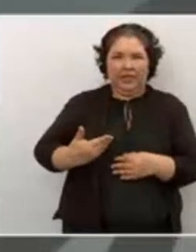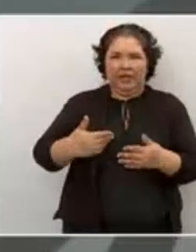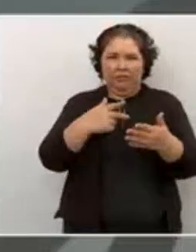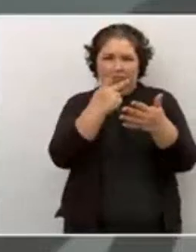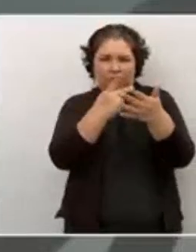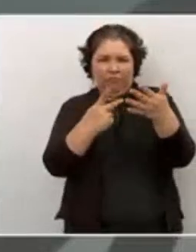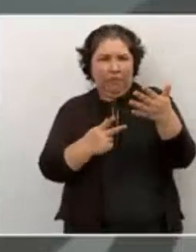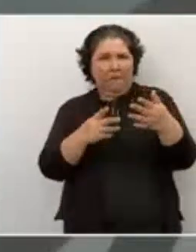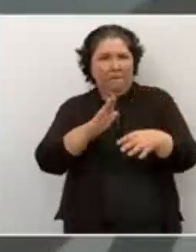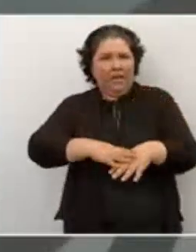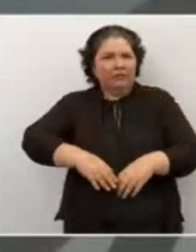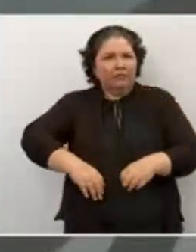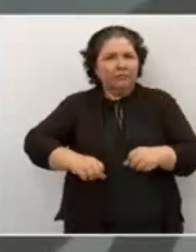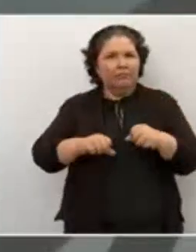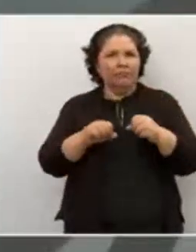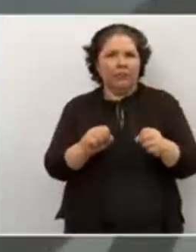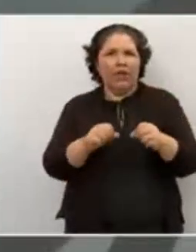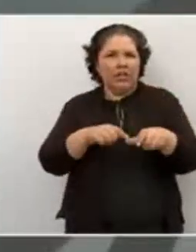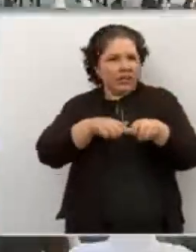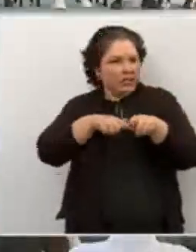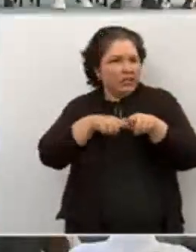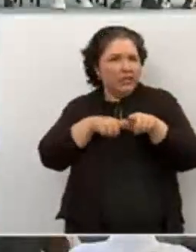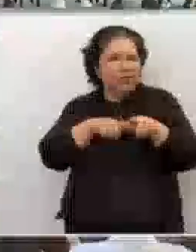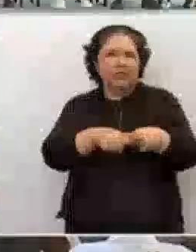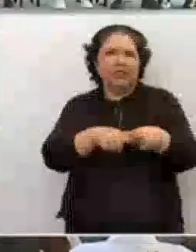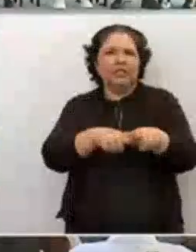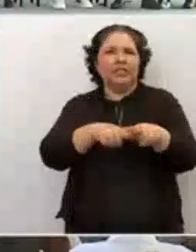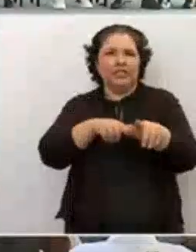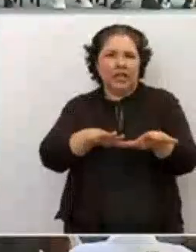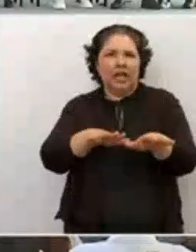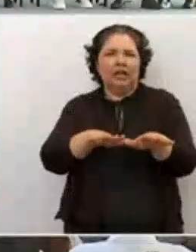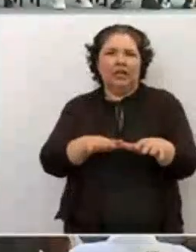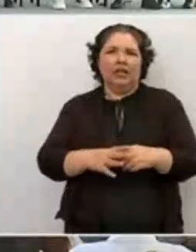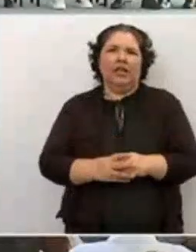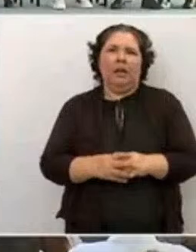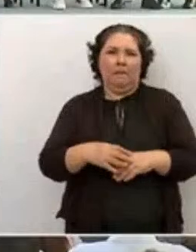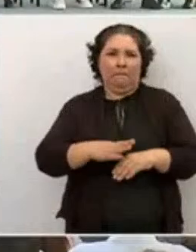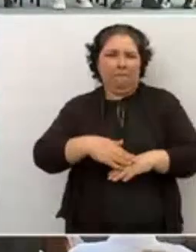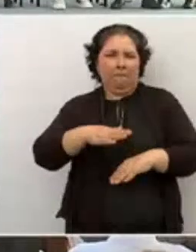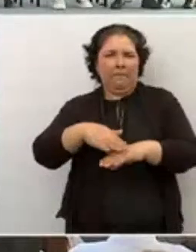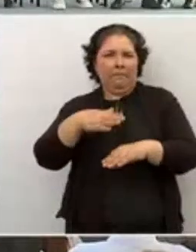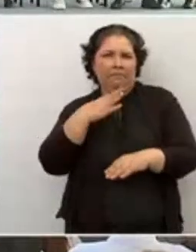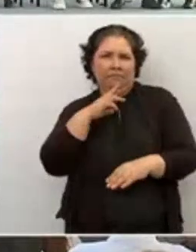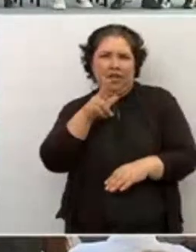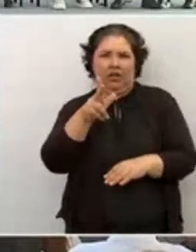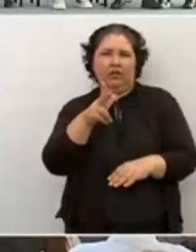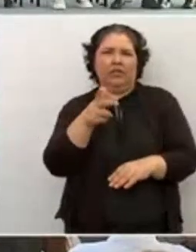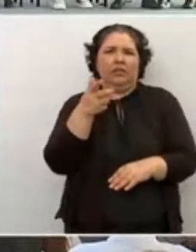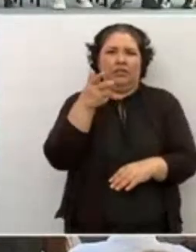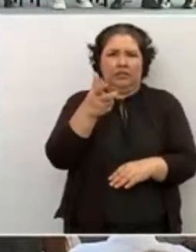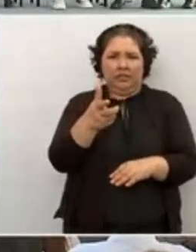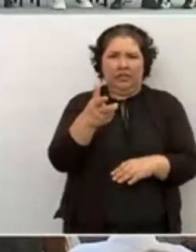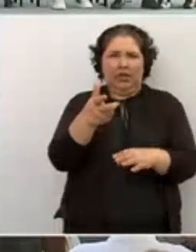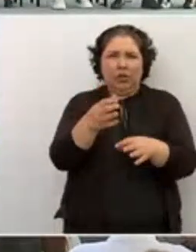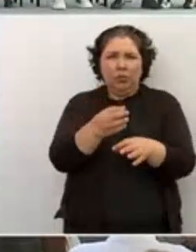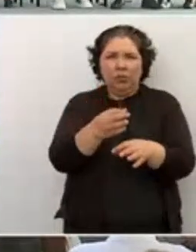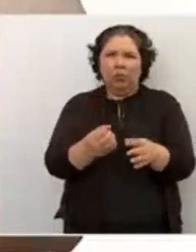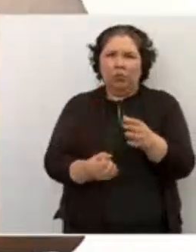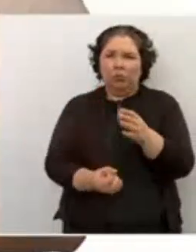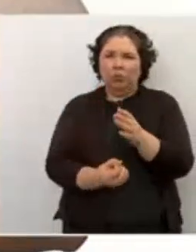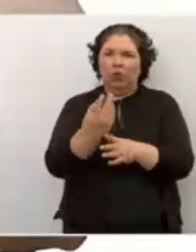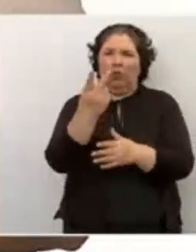se fortalecen y continúan los que ya estaban y se fortalecen, pero también hay nuevos